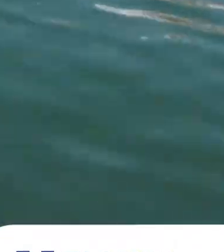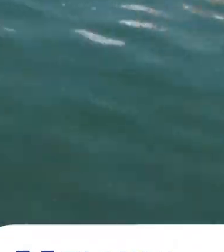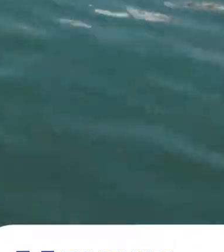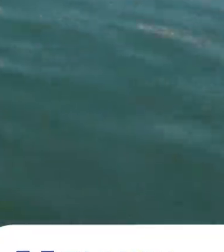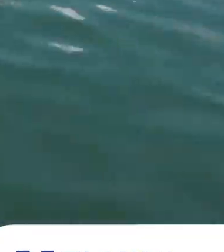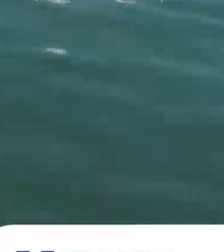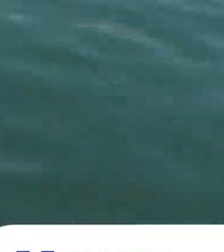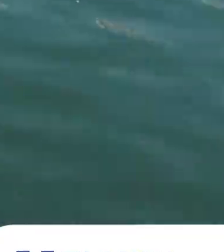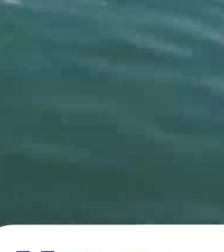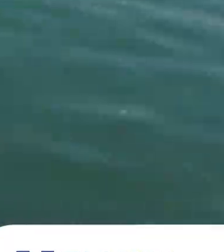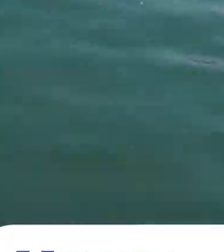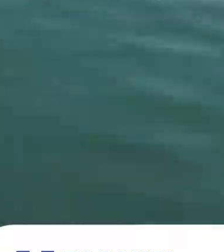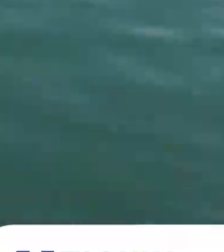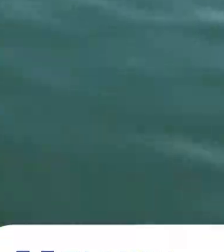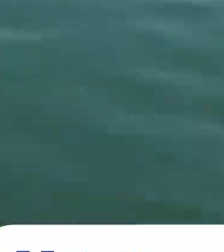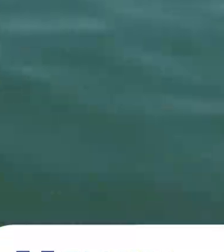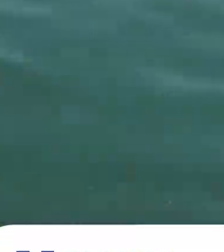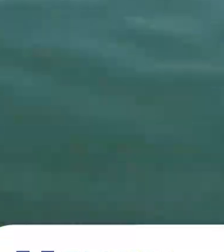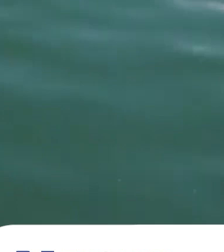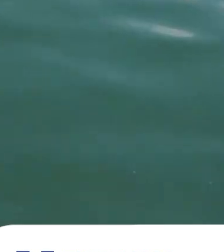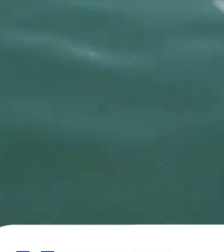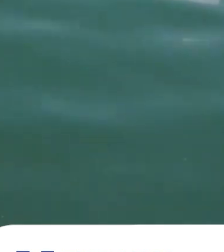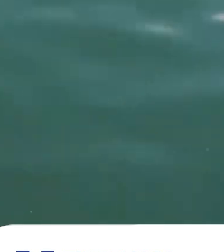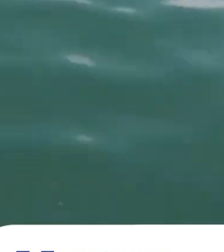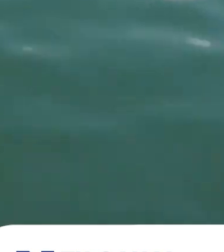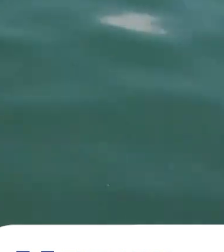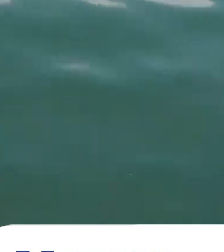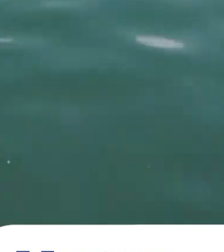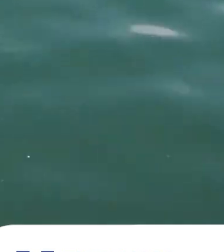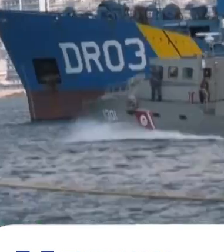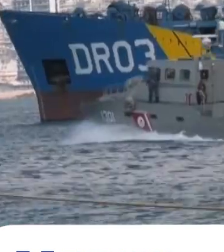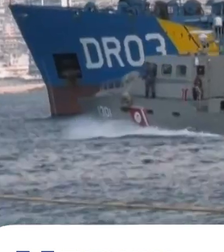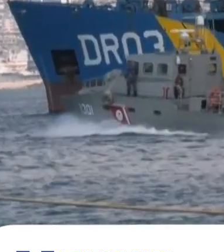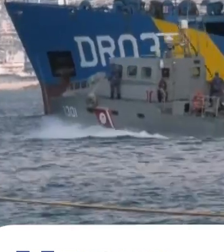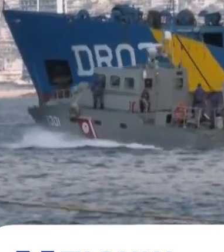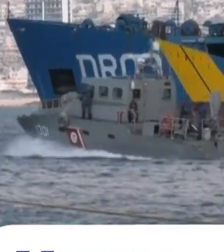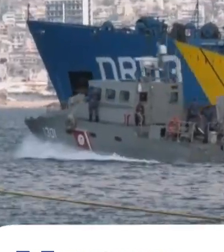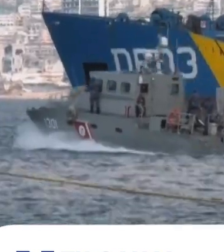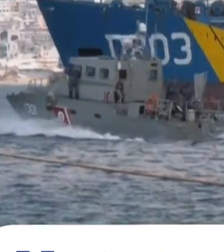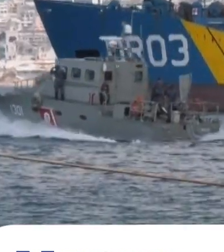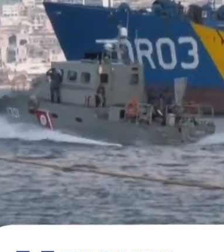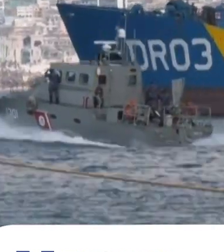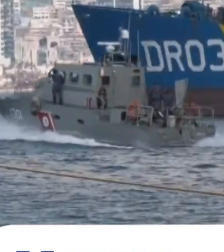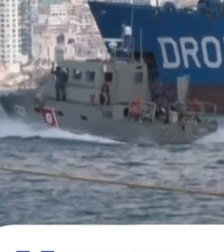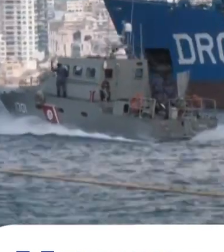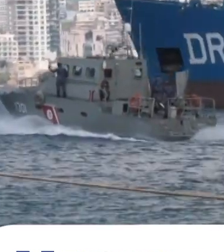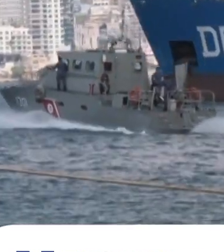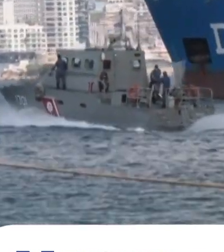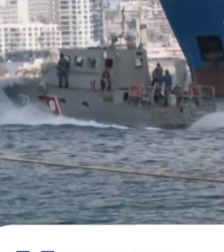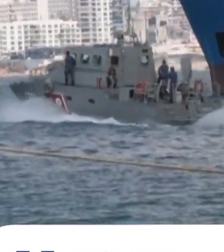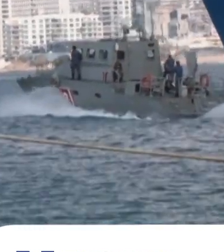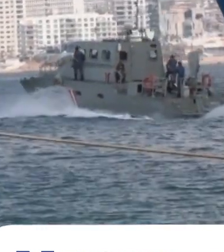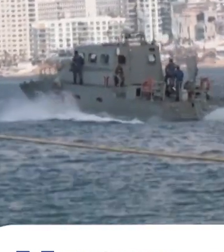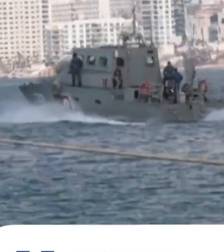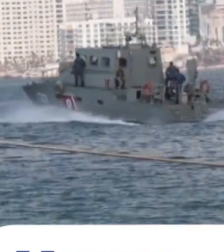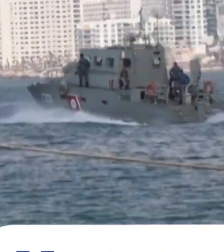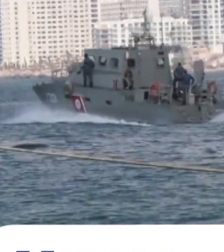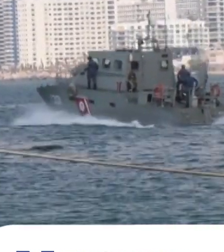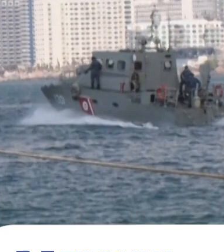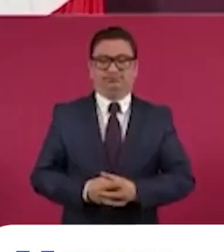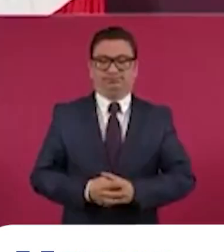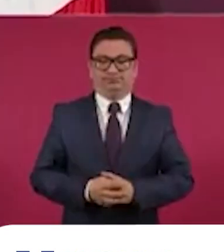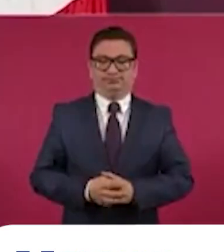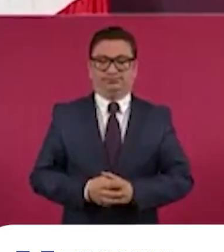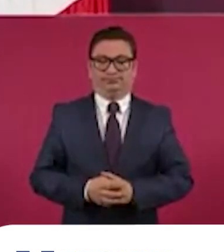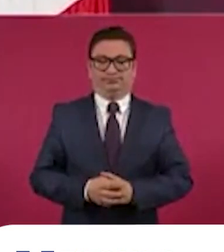principalmente en las embarcaciones que se hundieron en la bahía. Además, aseguró que la búsqueda de personas se realiza en conjunto con las familias